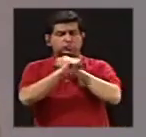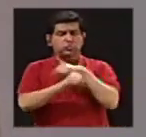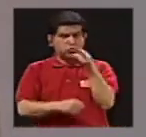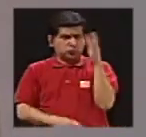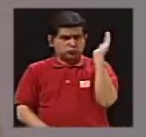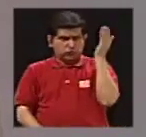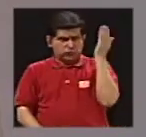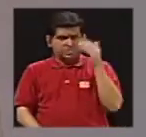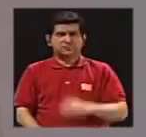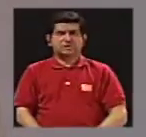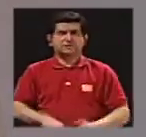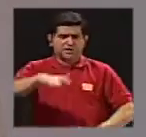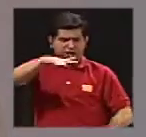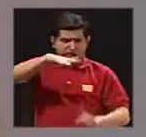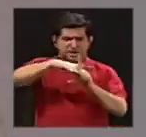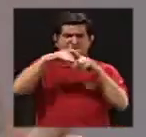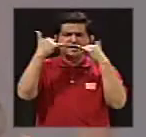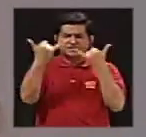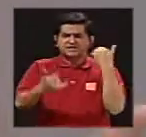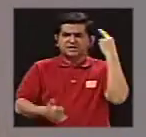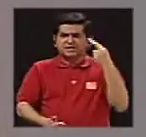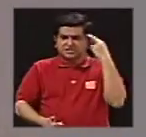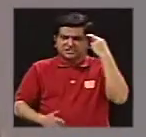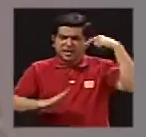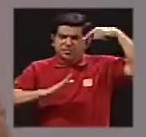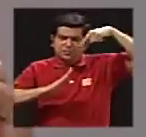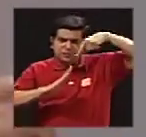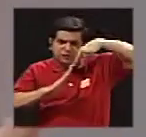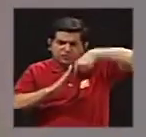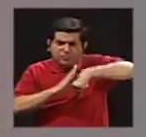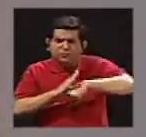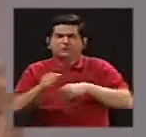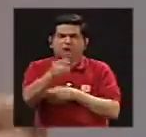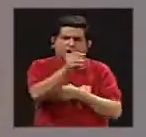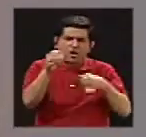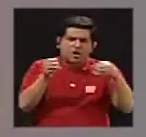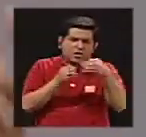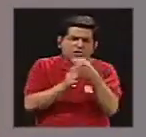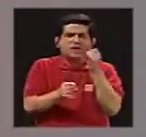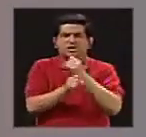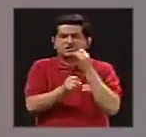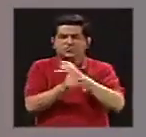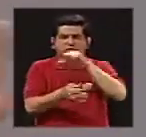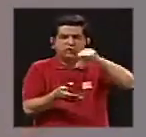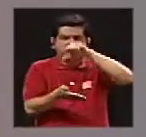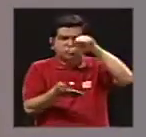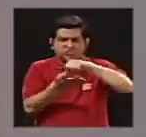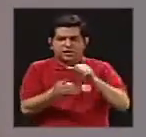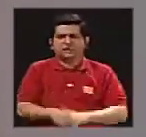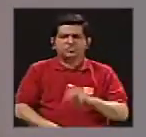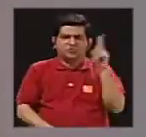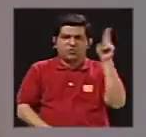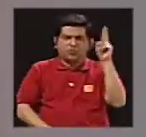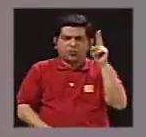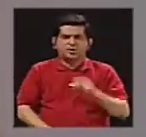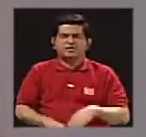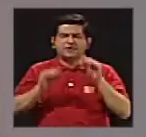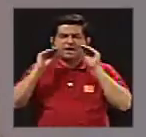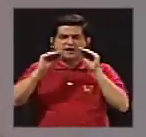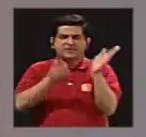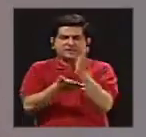esas ponencias han surgido ya de una reflexión muy profunda en oficinas institutos centros unidades académicas sobre algo